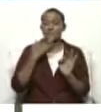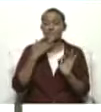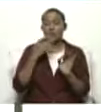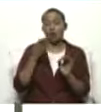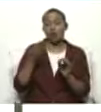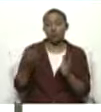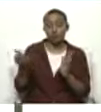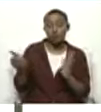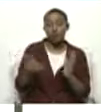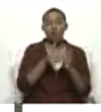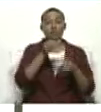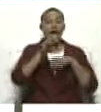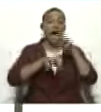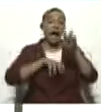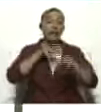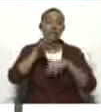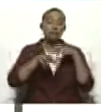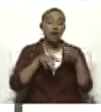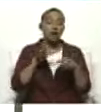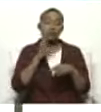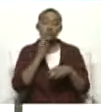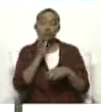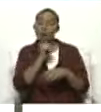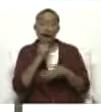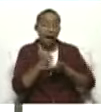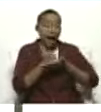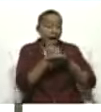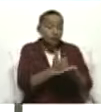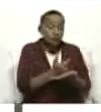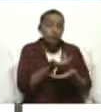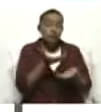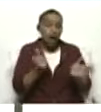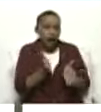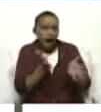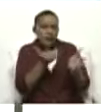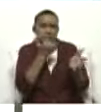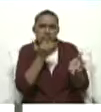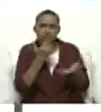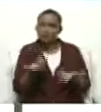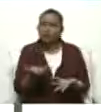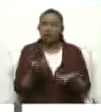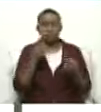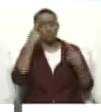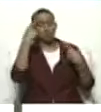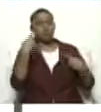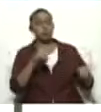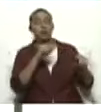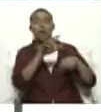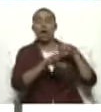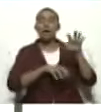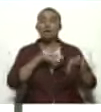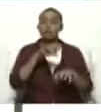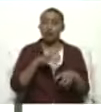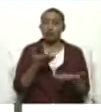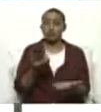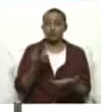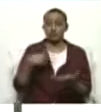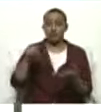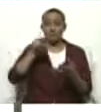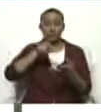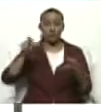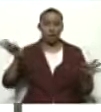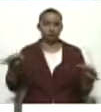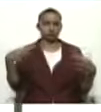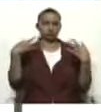de compañía y no le haya brindado la asistencia respectiva. Prohibición de espectáculos que promuevan el maltrato animal con pena